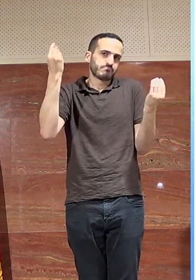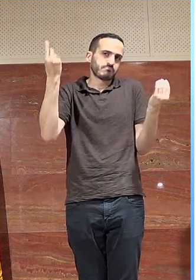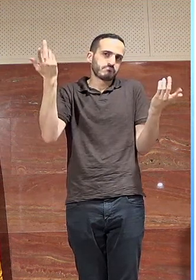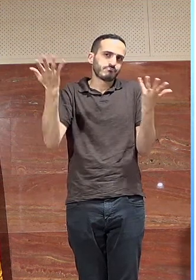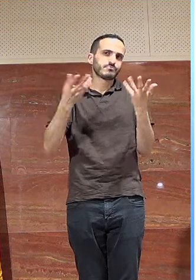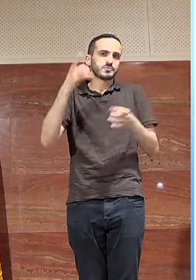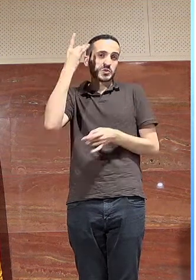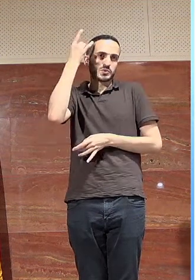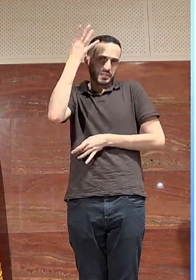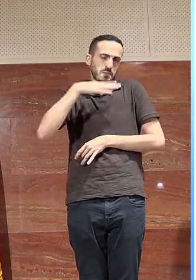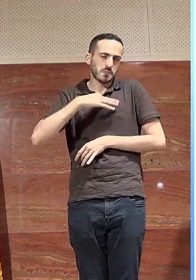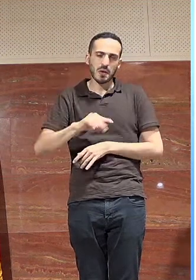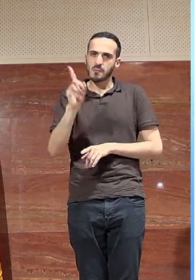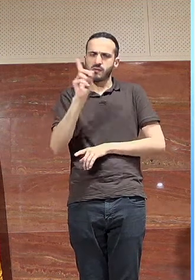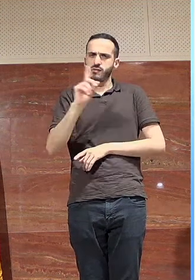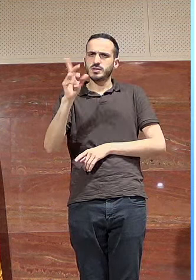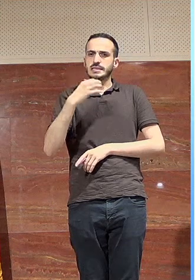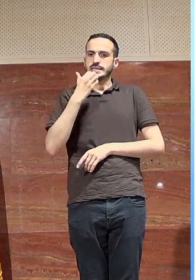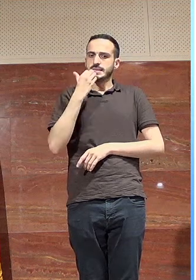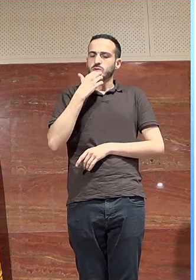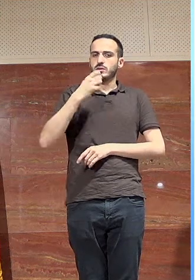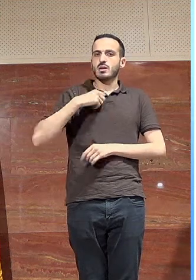como un dispositivo sonoro, simple pegatina que se ponga